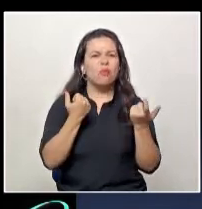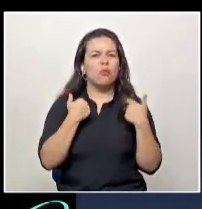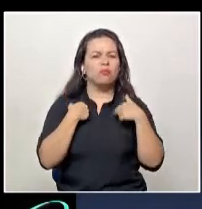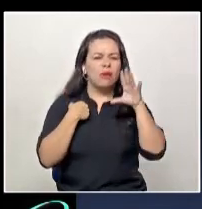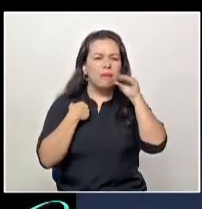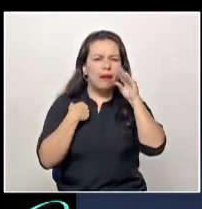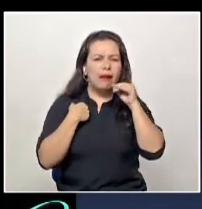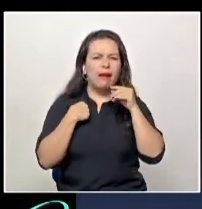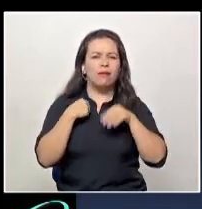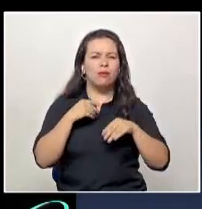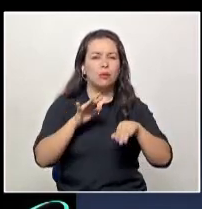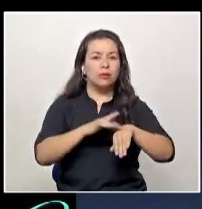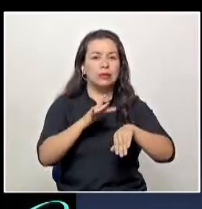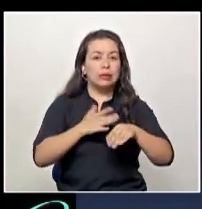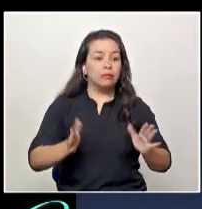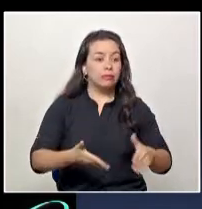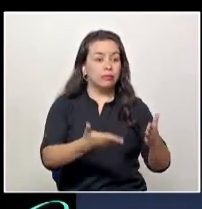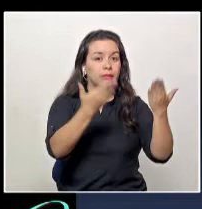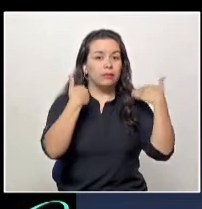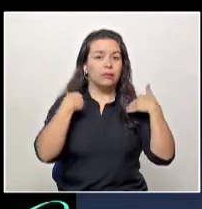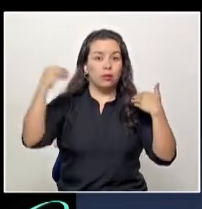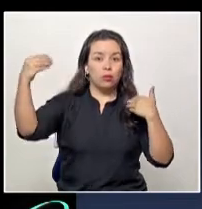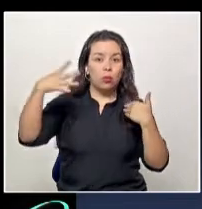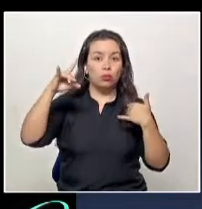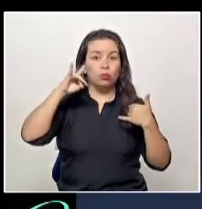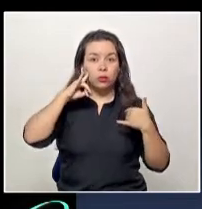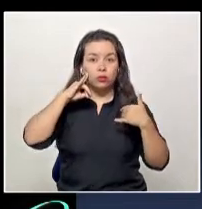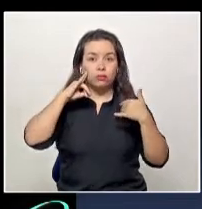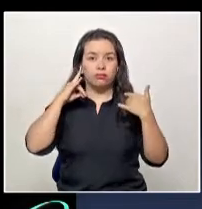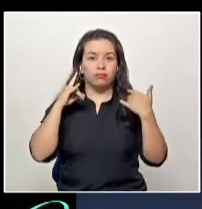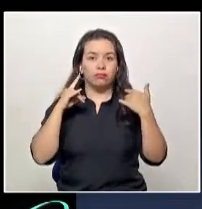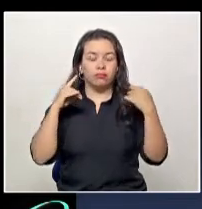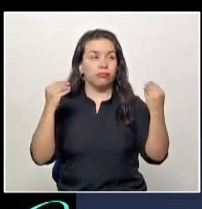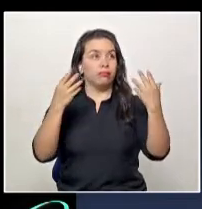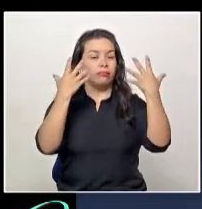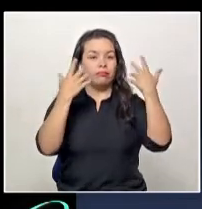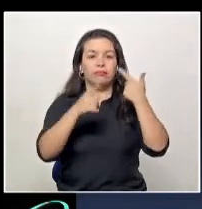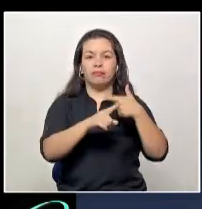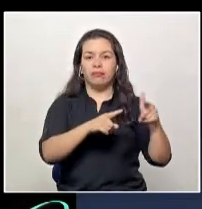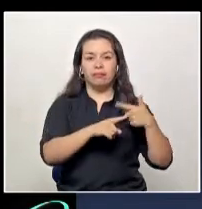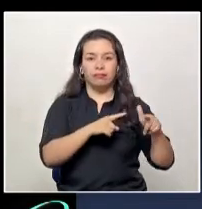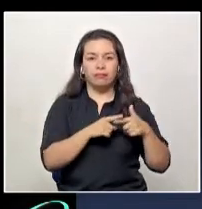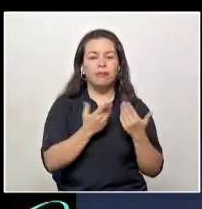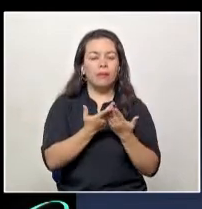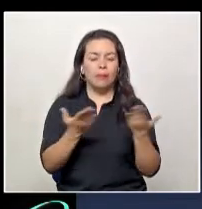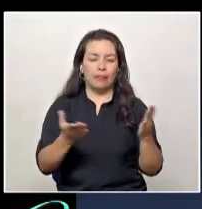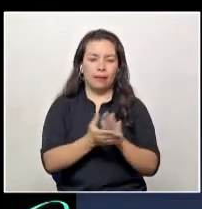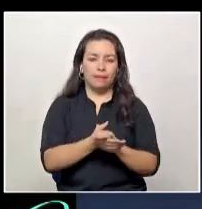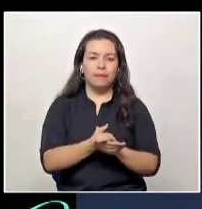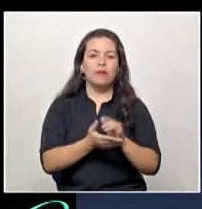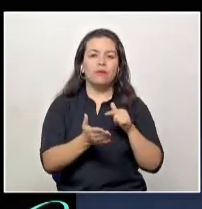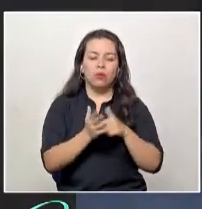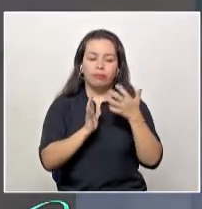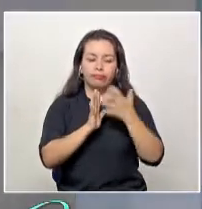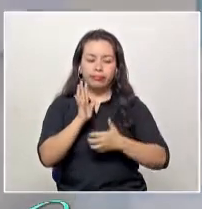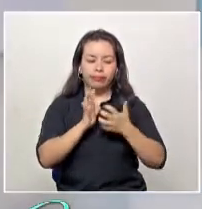cómo responde a los estímulos, la luz, el ruido, el sonido, todo. Y con base a eso uno va elaborando un